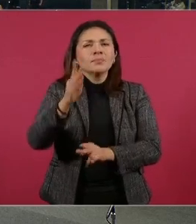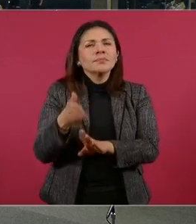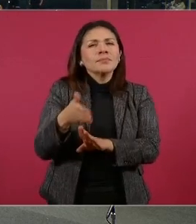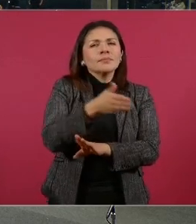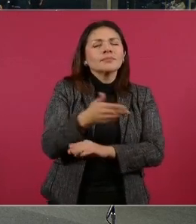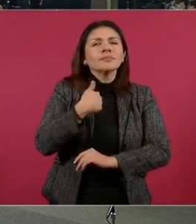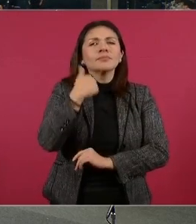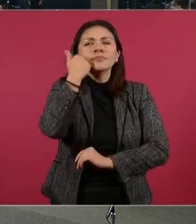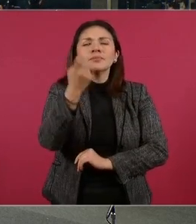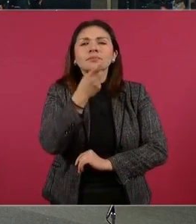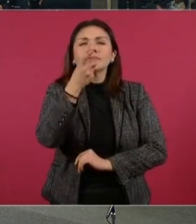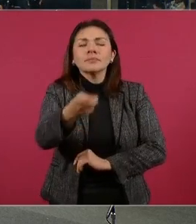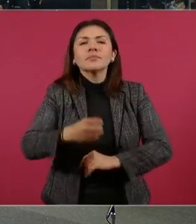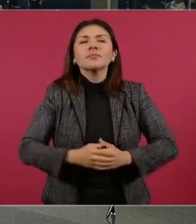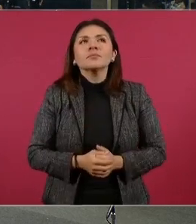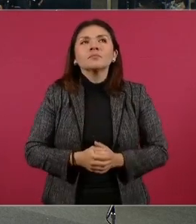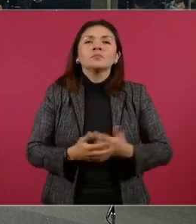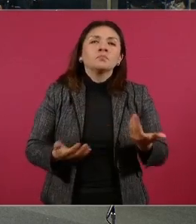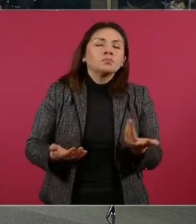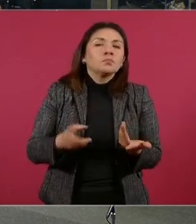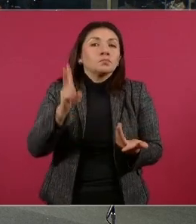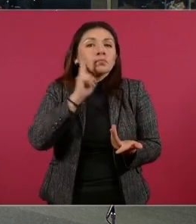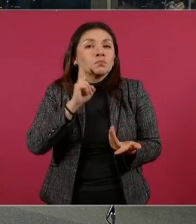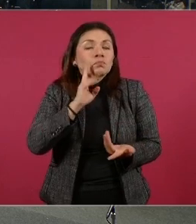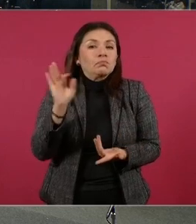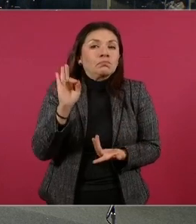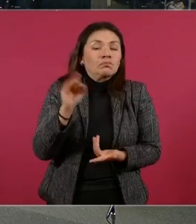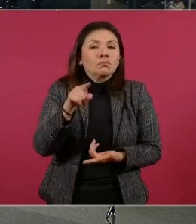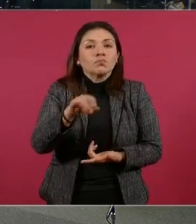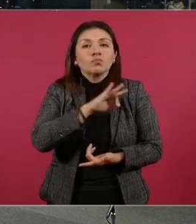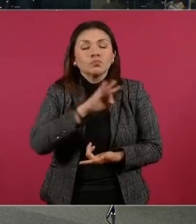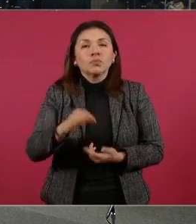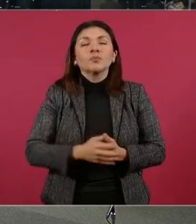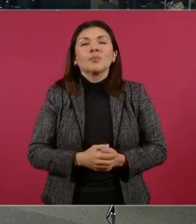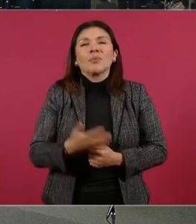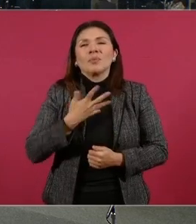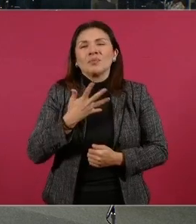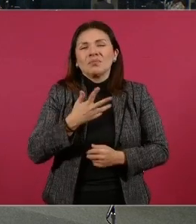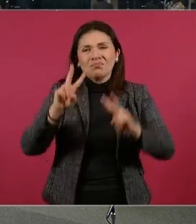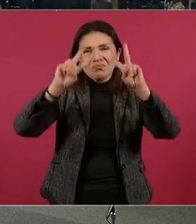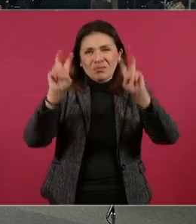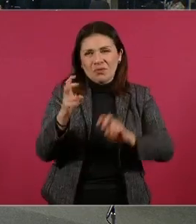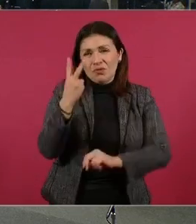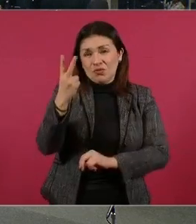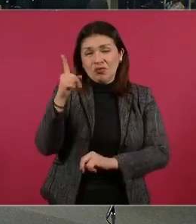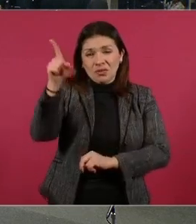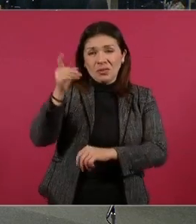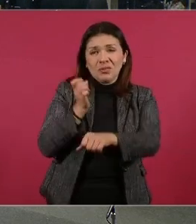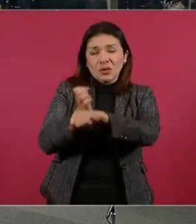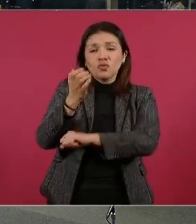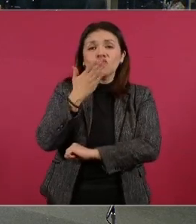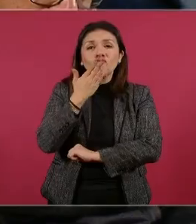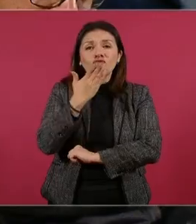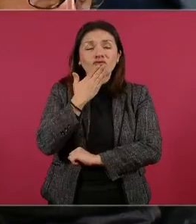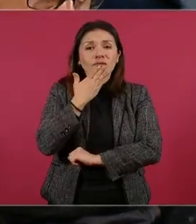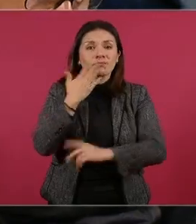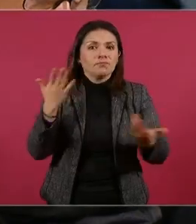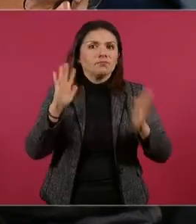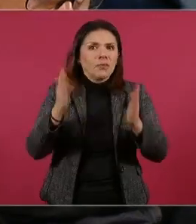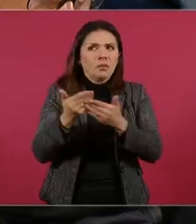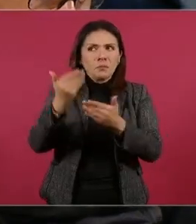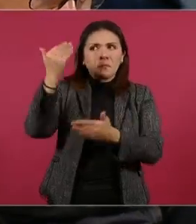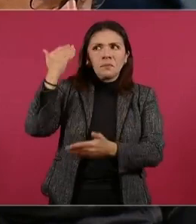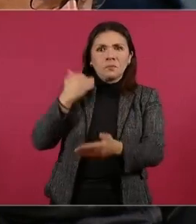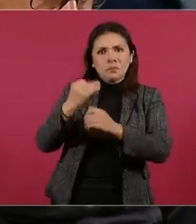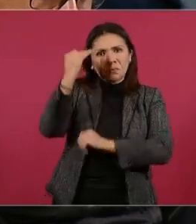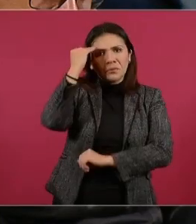quiero decir o pedir Qué posibilidad hay de que hay dos temas particular de Sonora que ya tienen ratos y